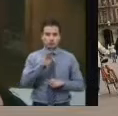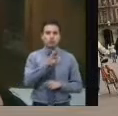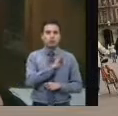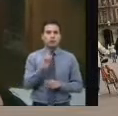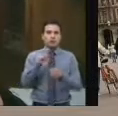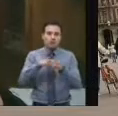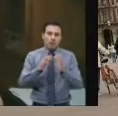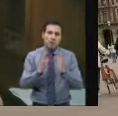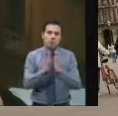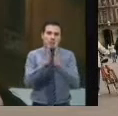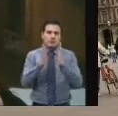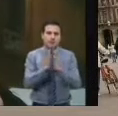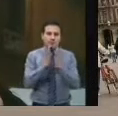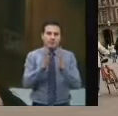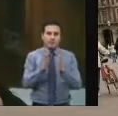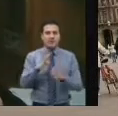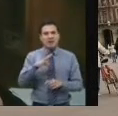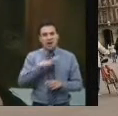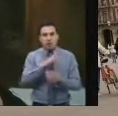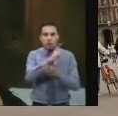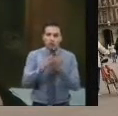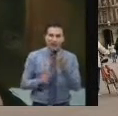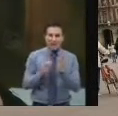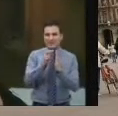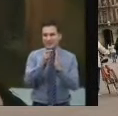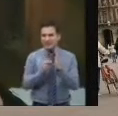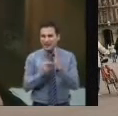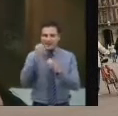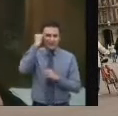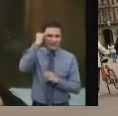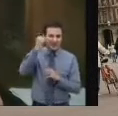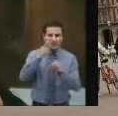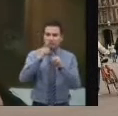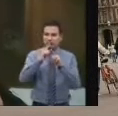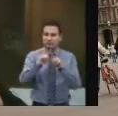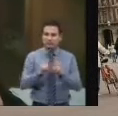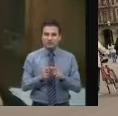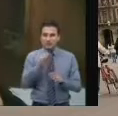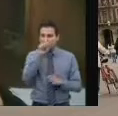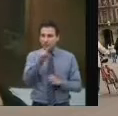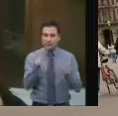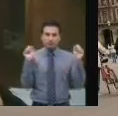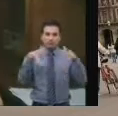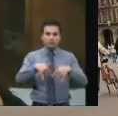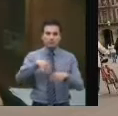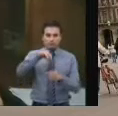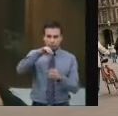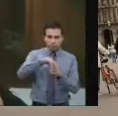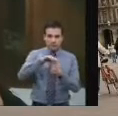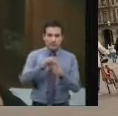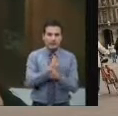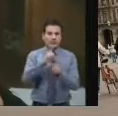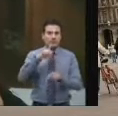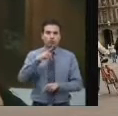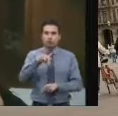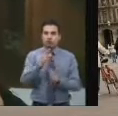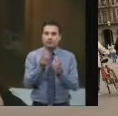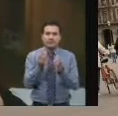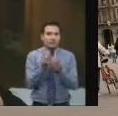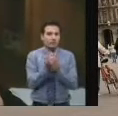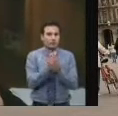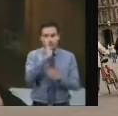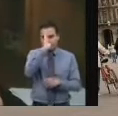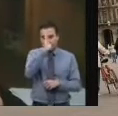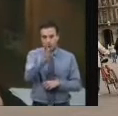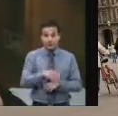público de acuerdo con los programas, principios e ideas que postulan y mediante el sufragio universal, libre, secreto y directo,